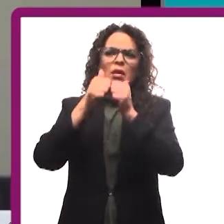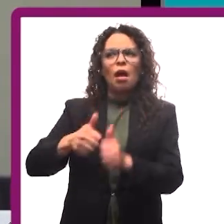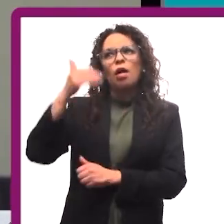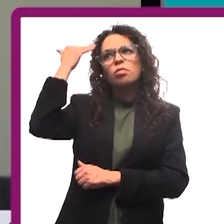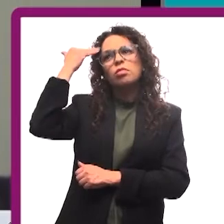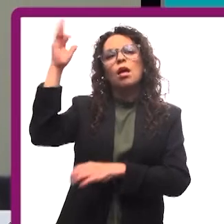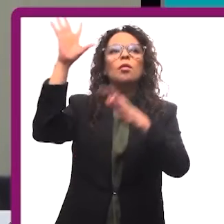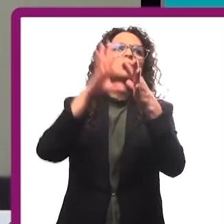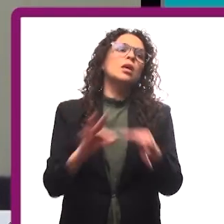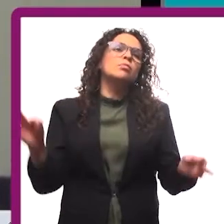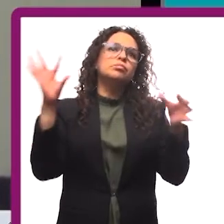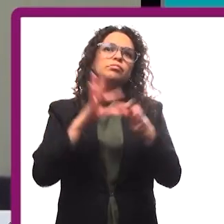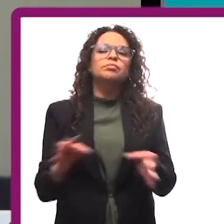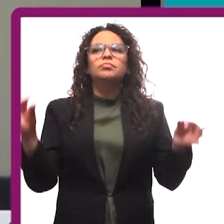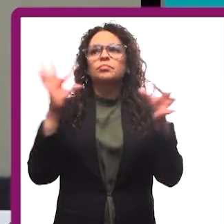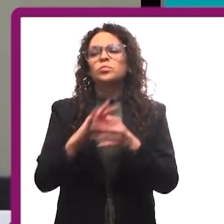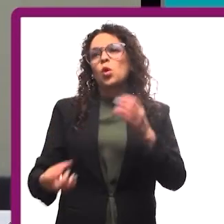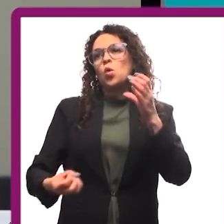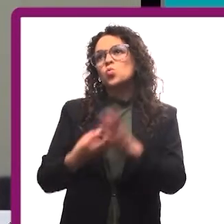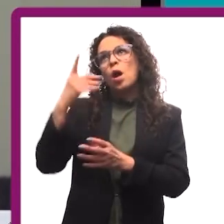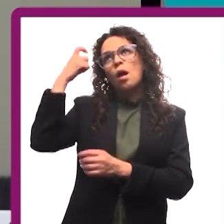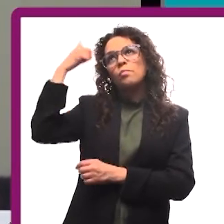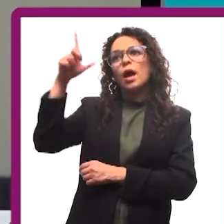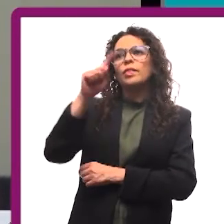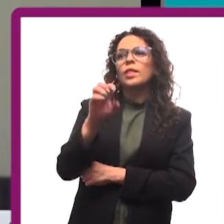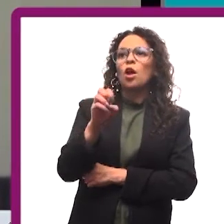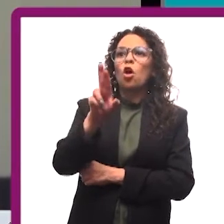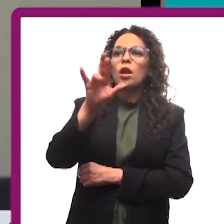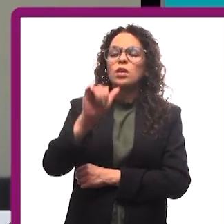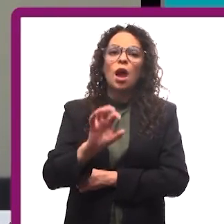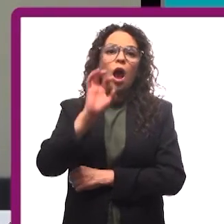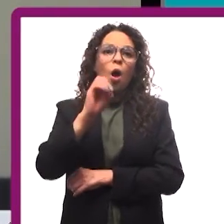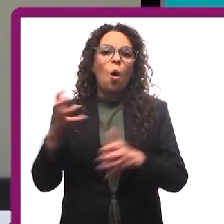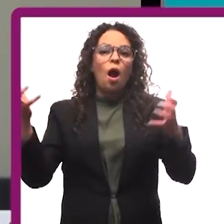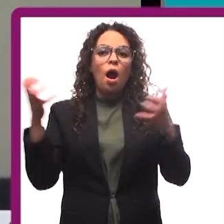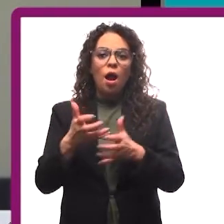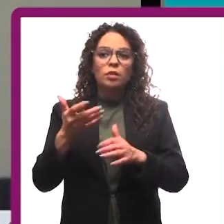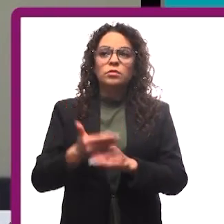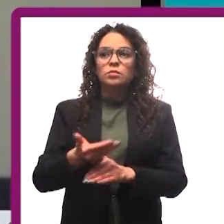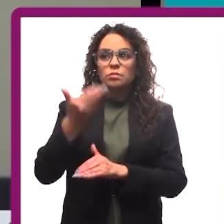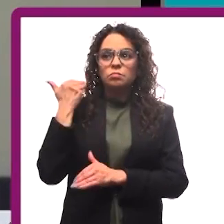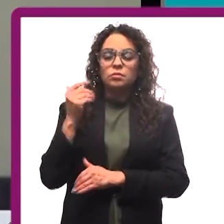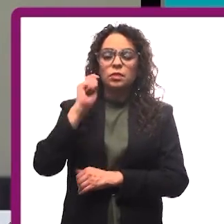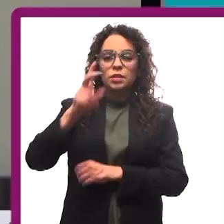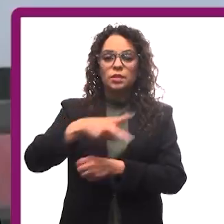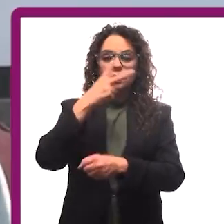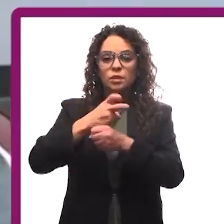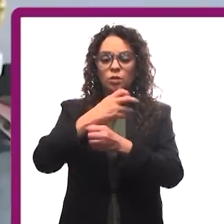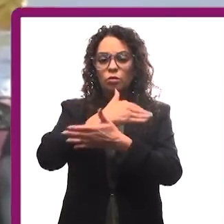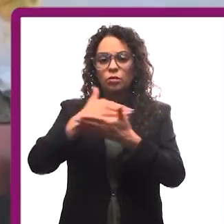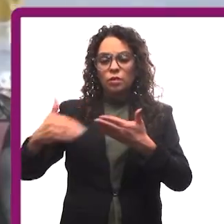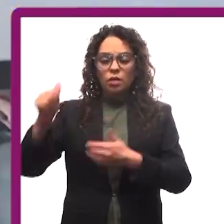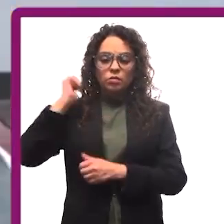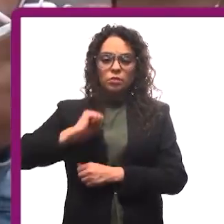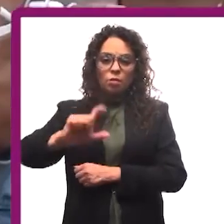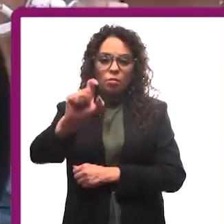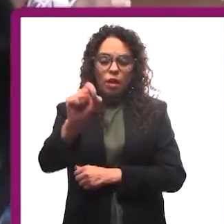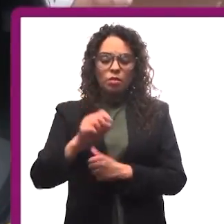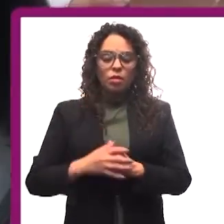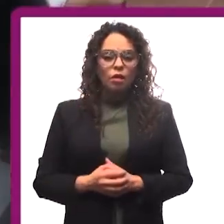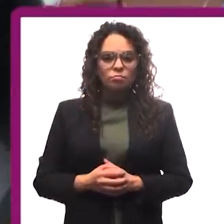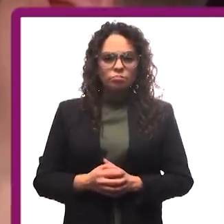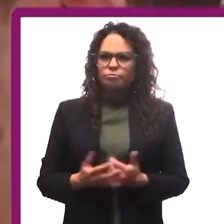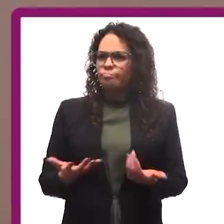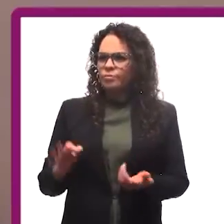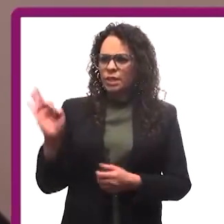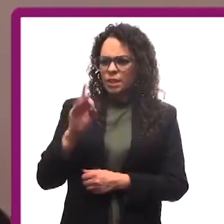hablando de las nuevas teorías o las teorías que se formularon en la segunda parte del siglo XX. Si